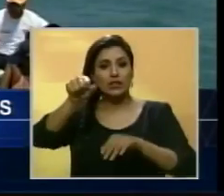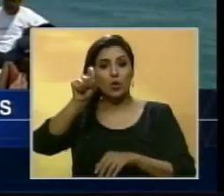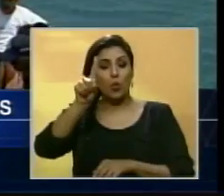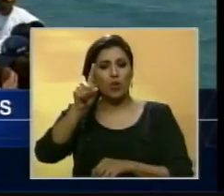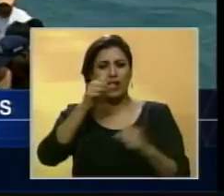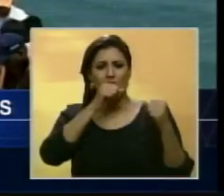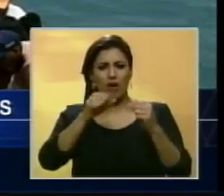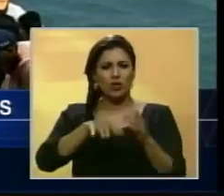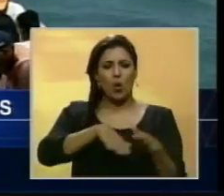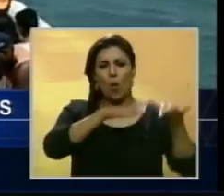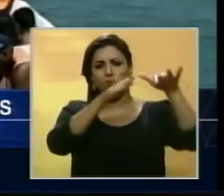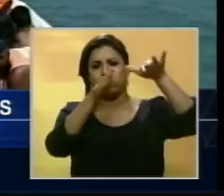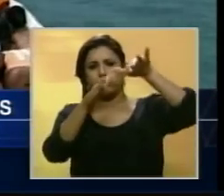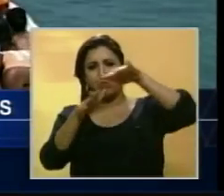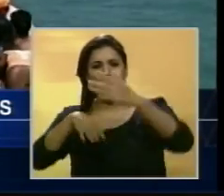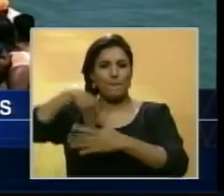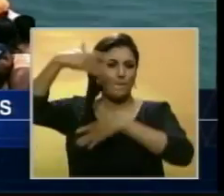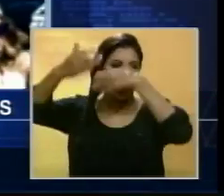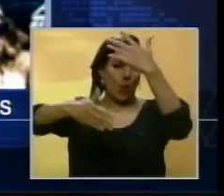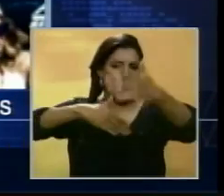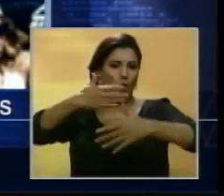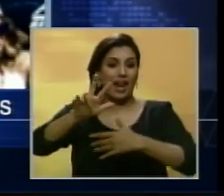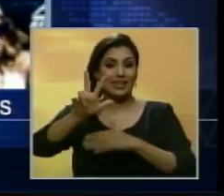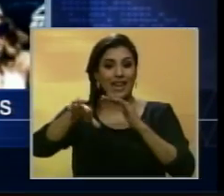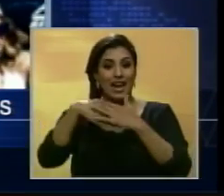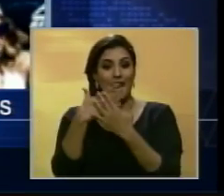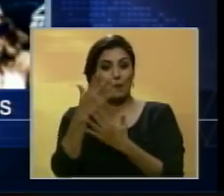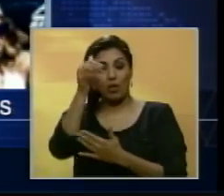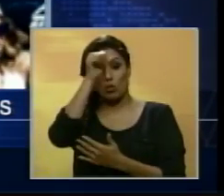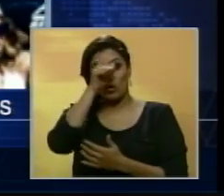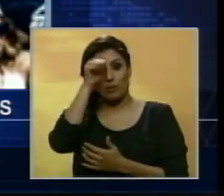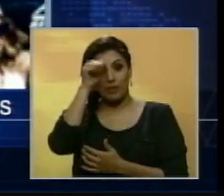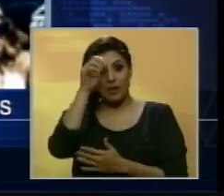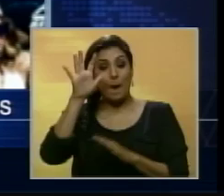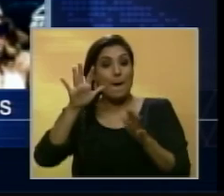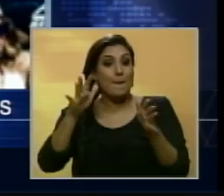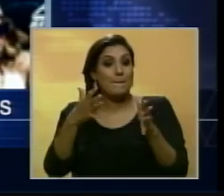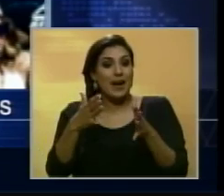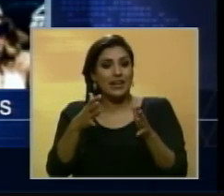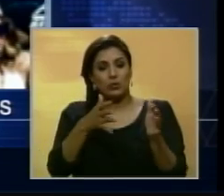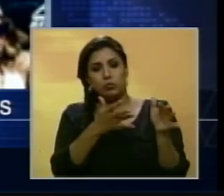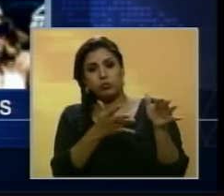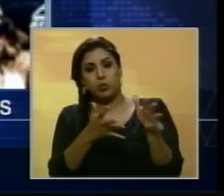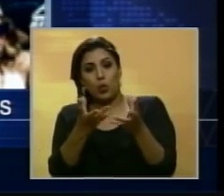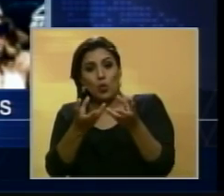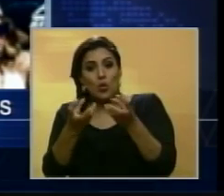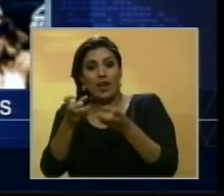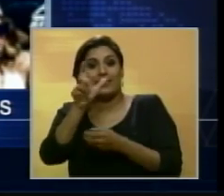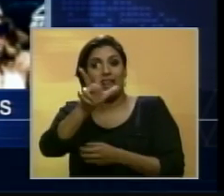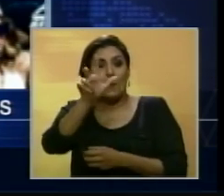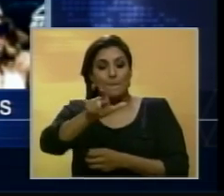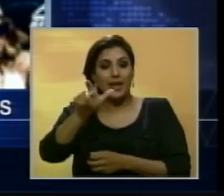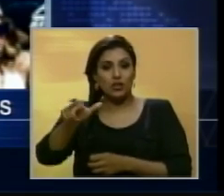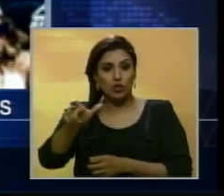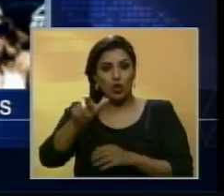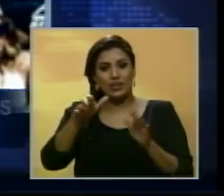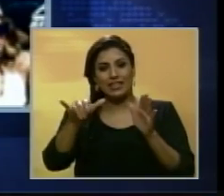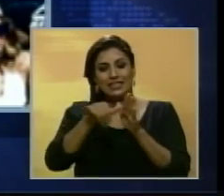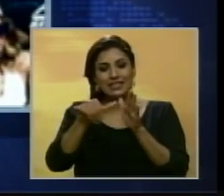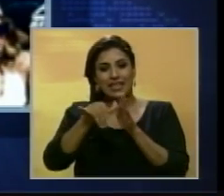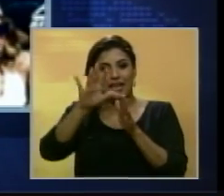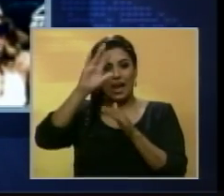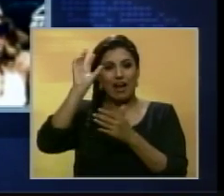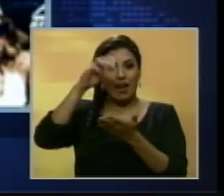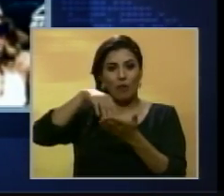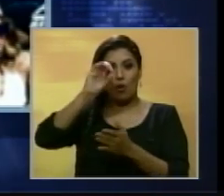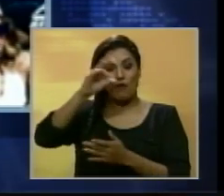una fuerte ola volteó la lancha cerca de las 3 de la mañana del domingo. Se presume que la corriente se llevó a las 3 personas hacia las costas de